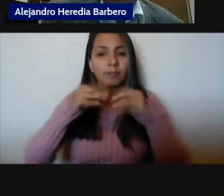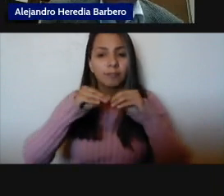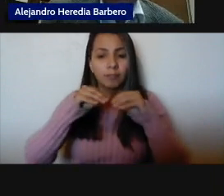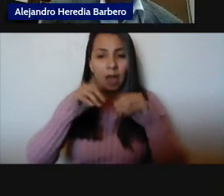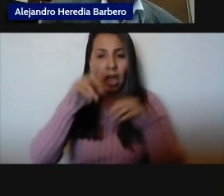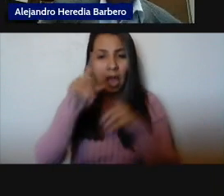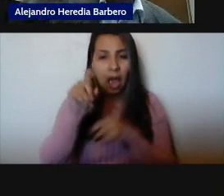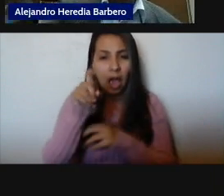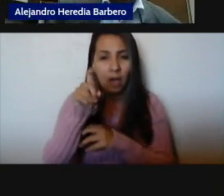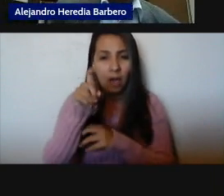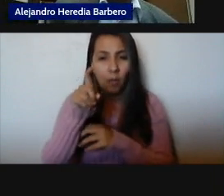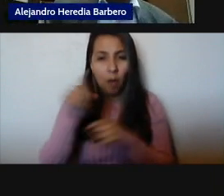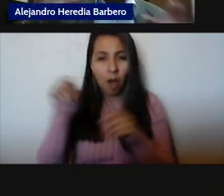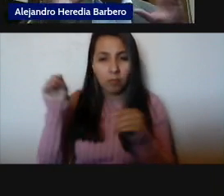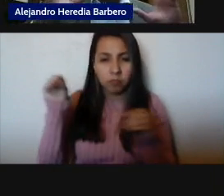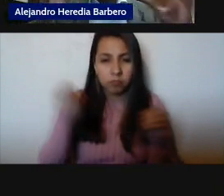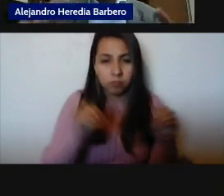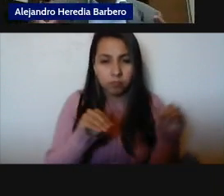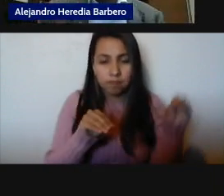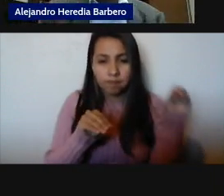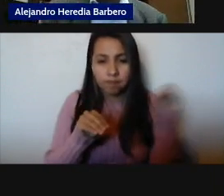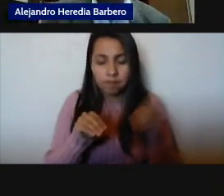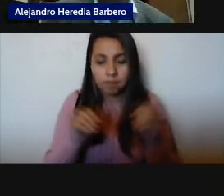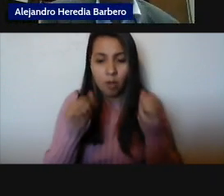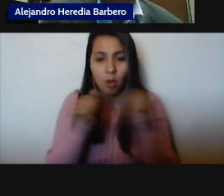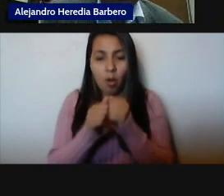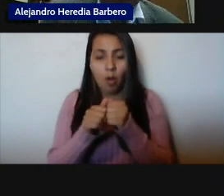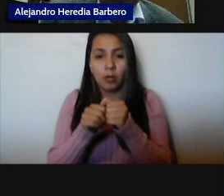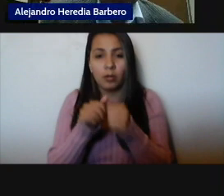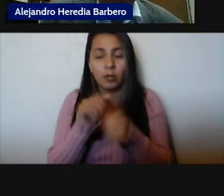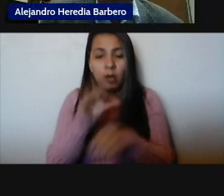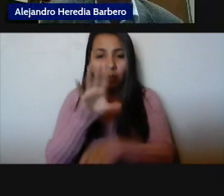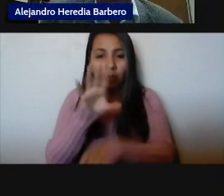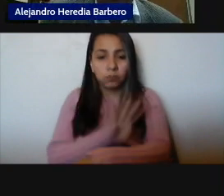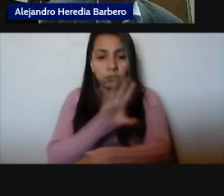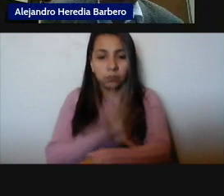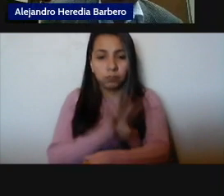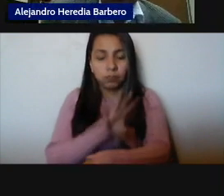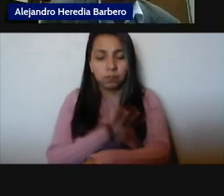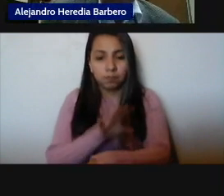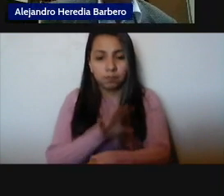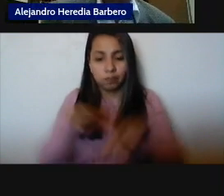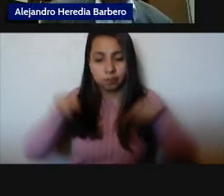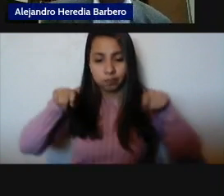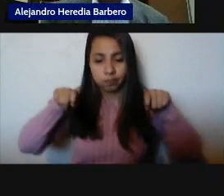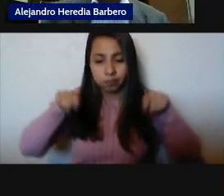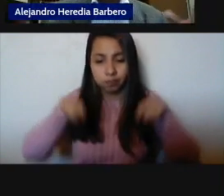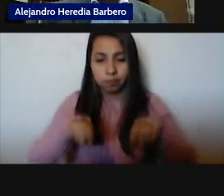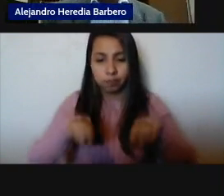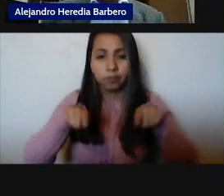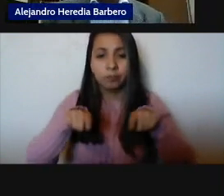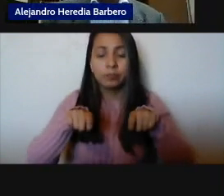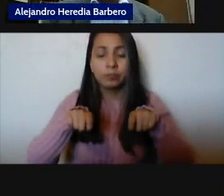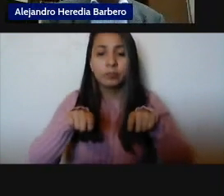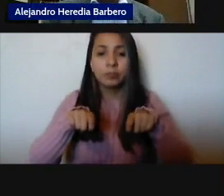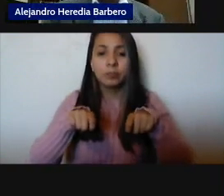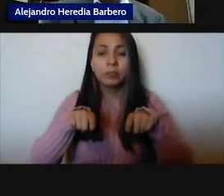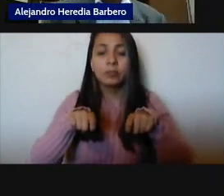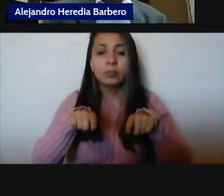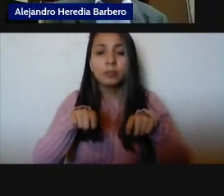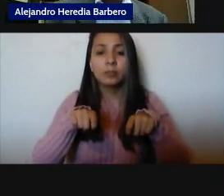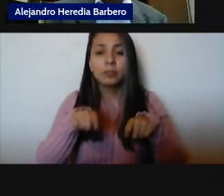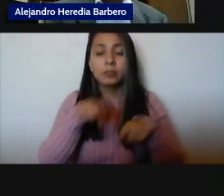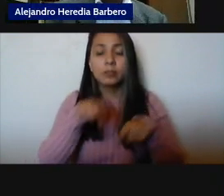donde hay circulación de agua y se pone, por ejemplo, cierto potencial, utilizan una corriente eléctrica, un